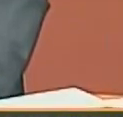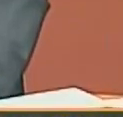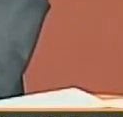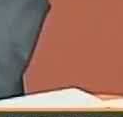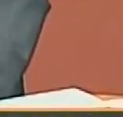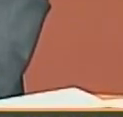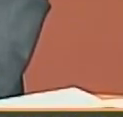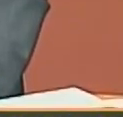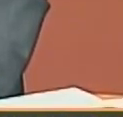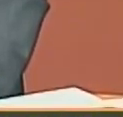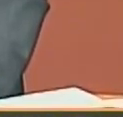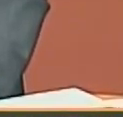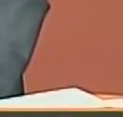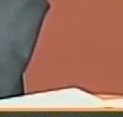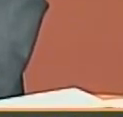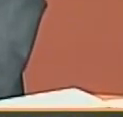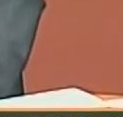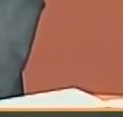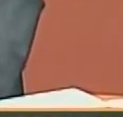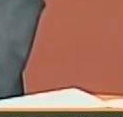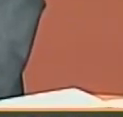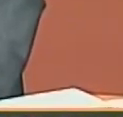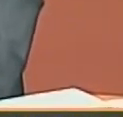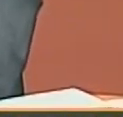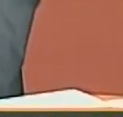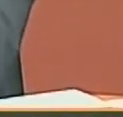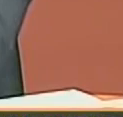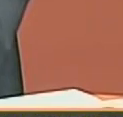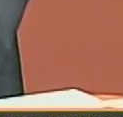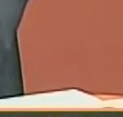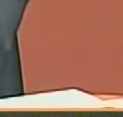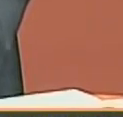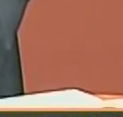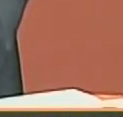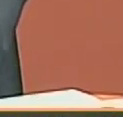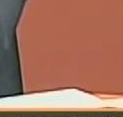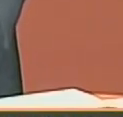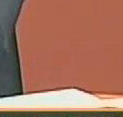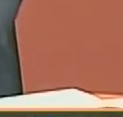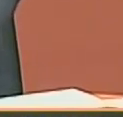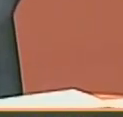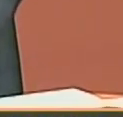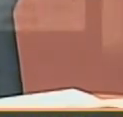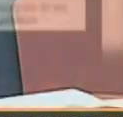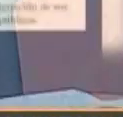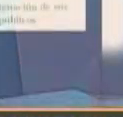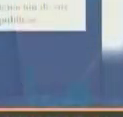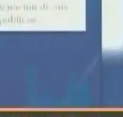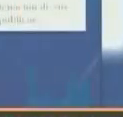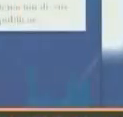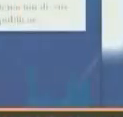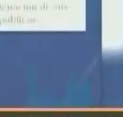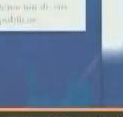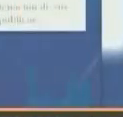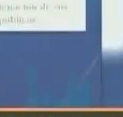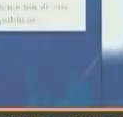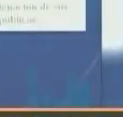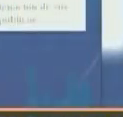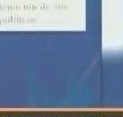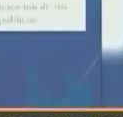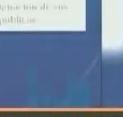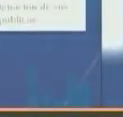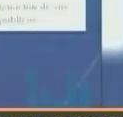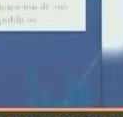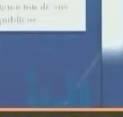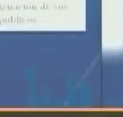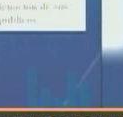venezolanas en los países del Cartel de Lima, que hasta los periódicos y los medios de comunicación, que fueron quienes exaltaron con su falso